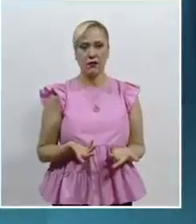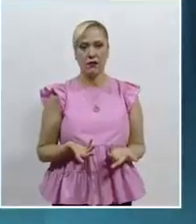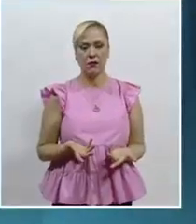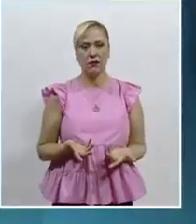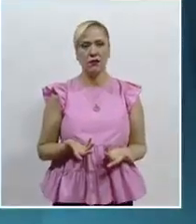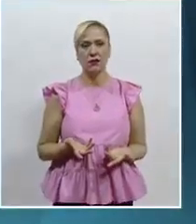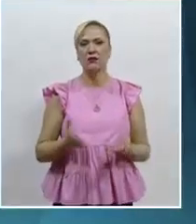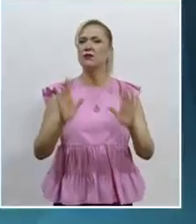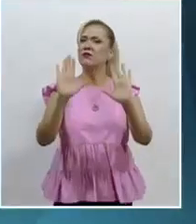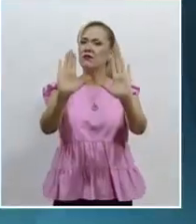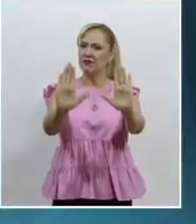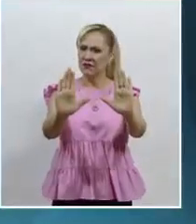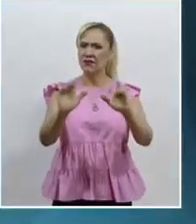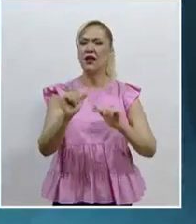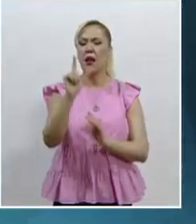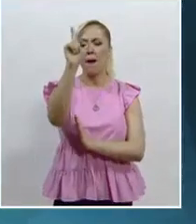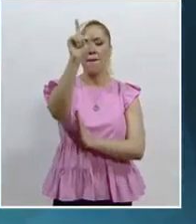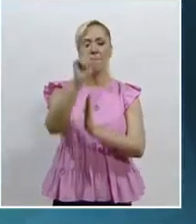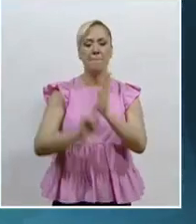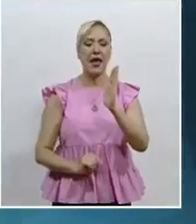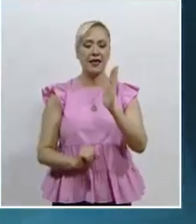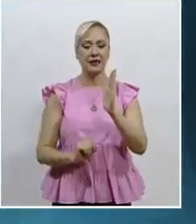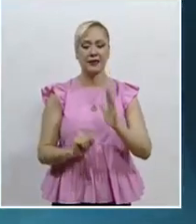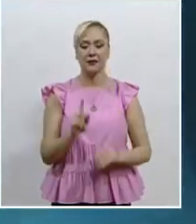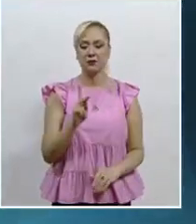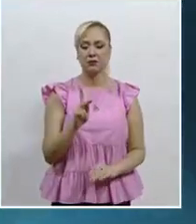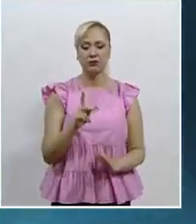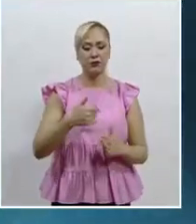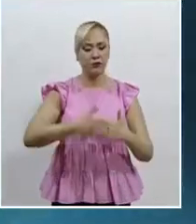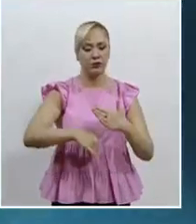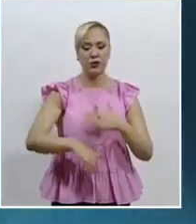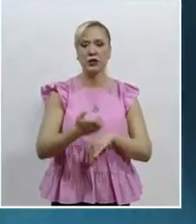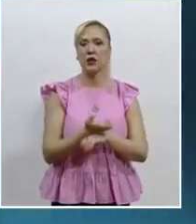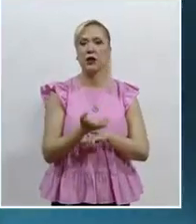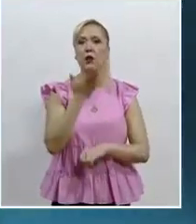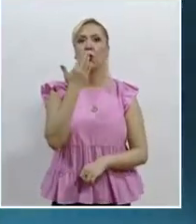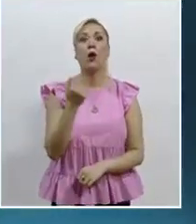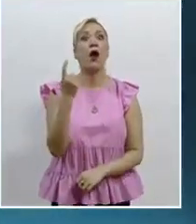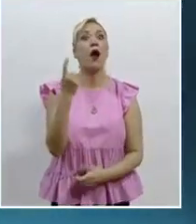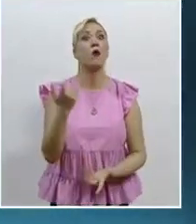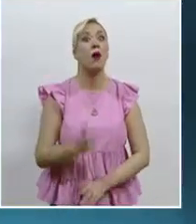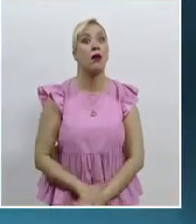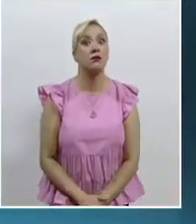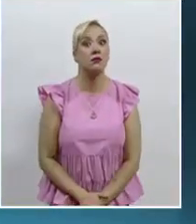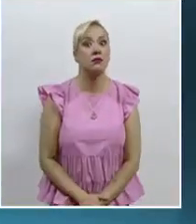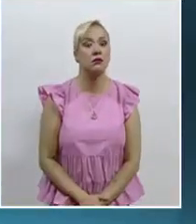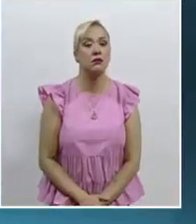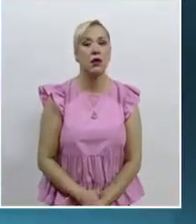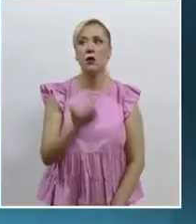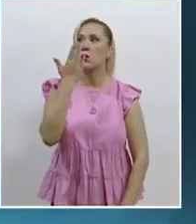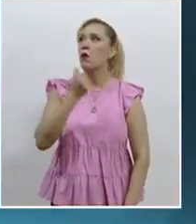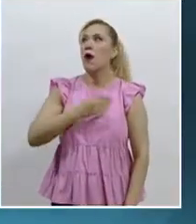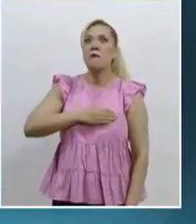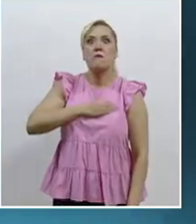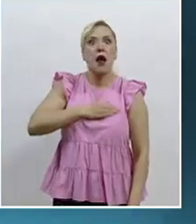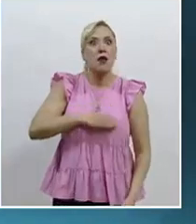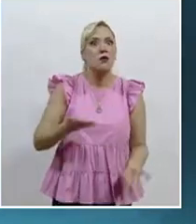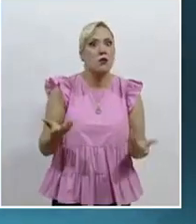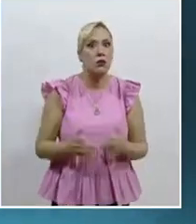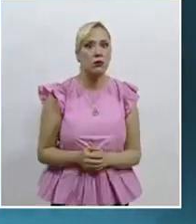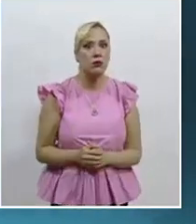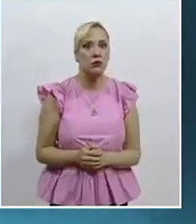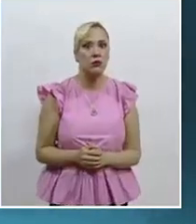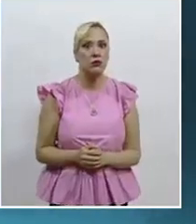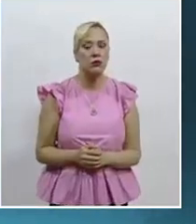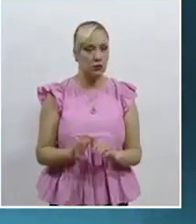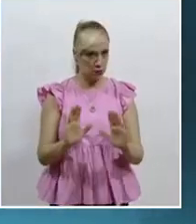¿Qué sería un periodo menstrual sin agua? ¿Qué sería un periodo menstrual sin acceso a baños? Quiero más o menos solamente